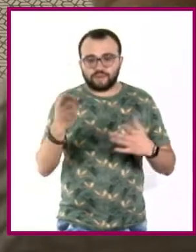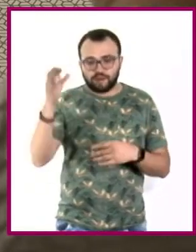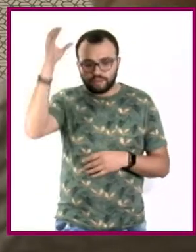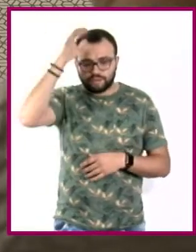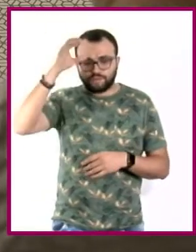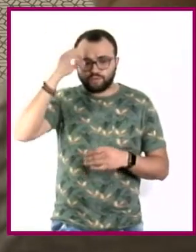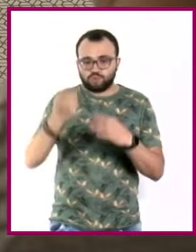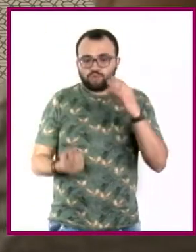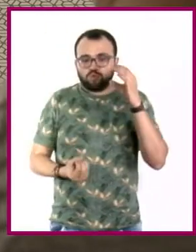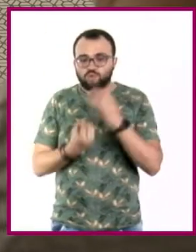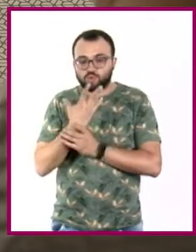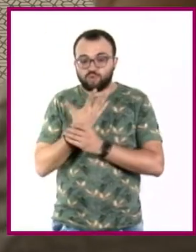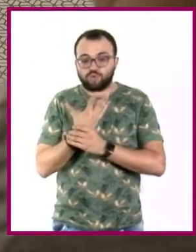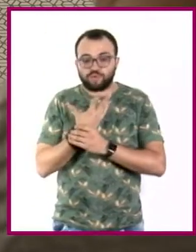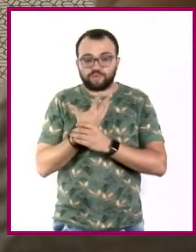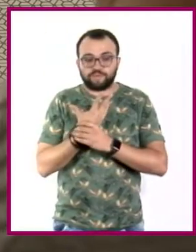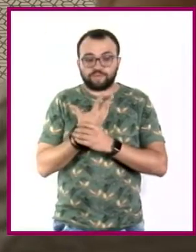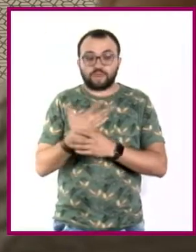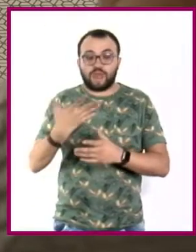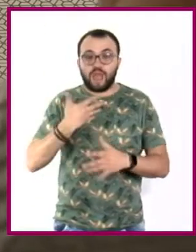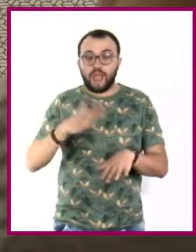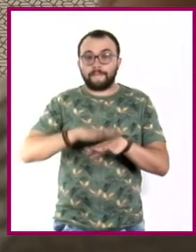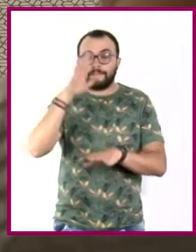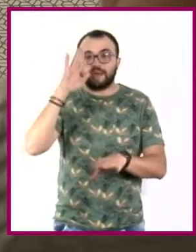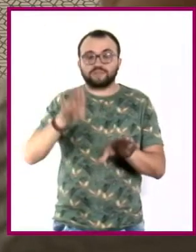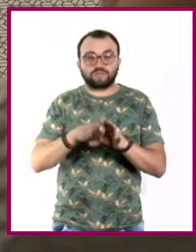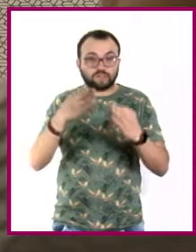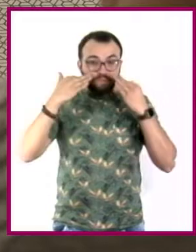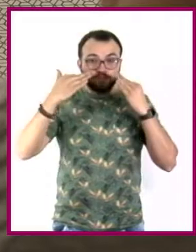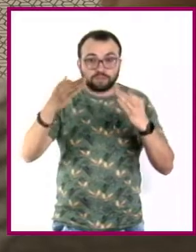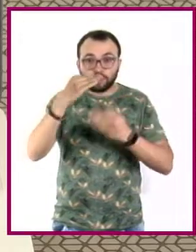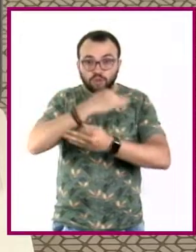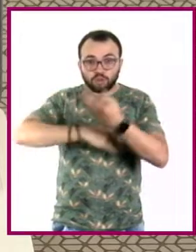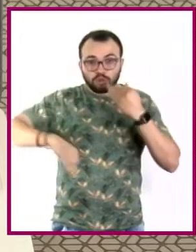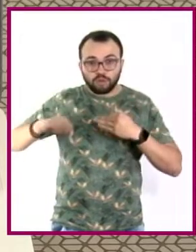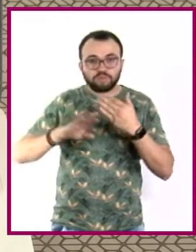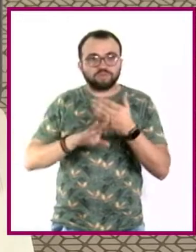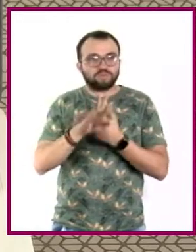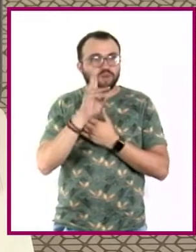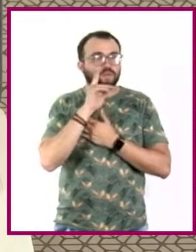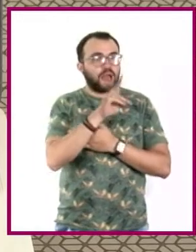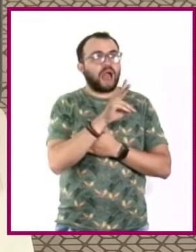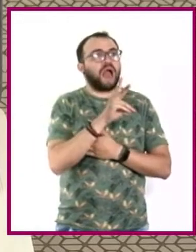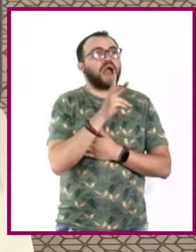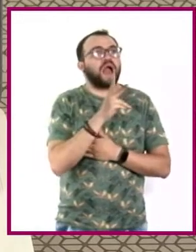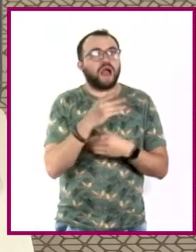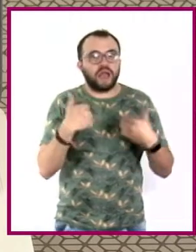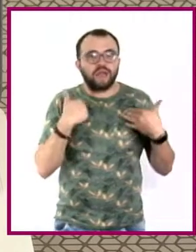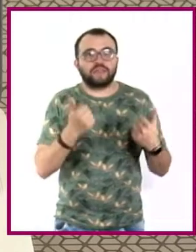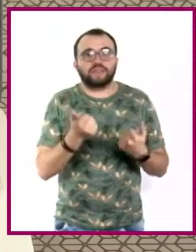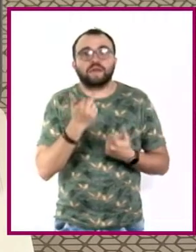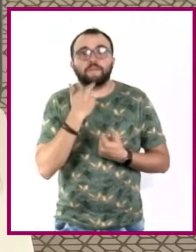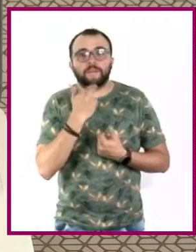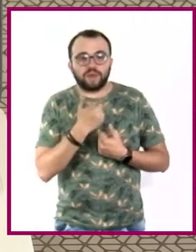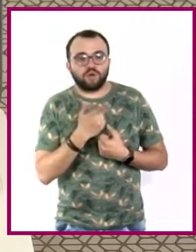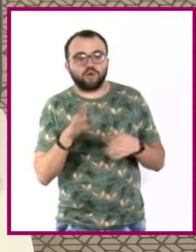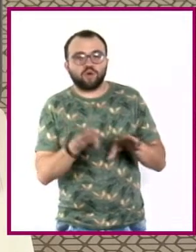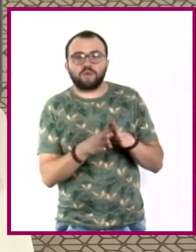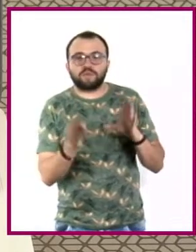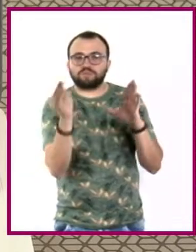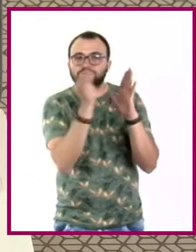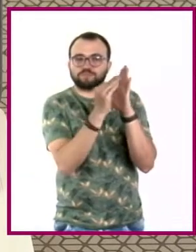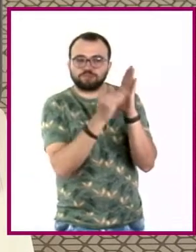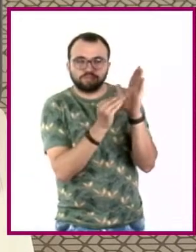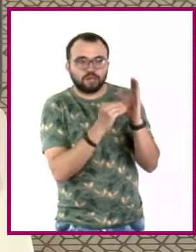nueva ciencia, sea más transparente en la forma en cómo aplique sus parámetros, sea más transparente en cómo la